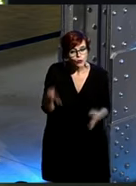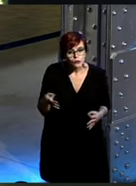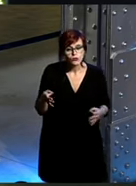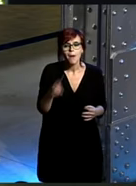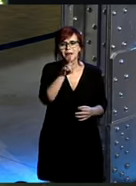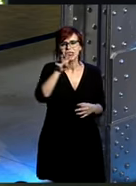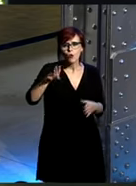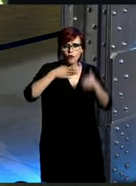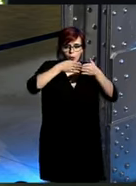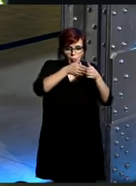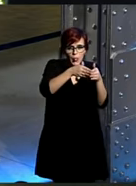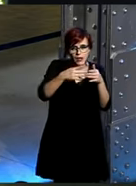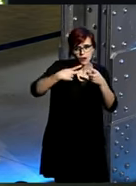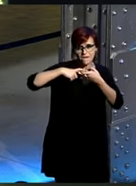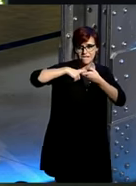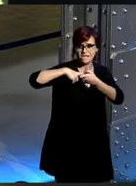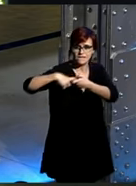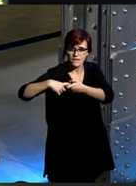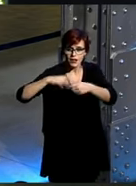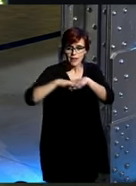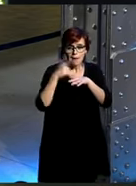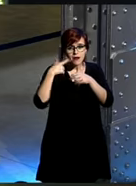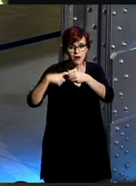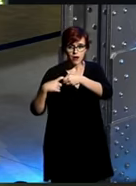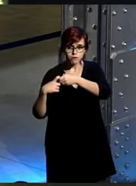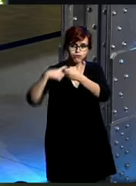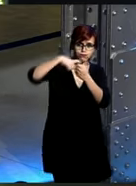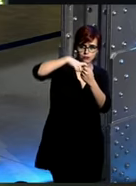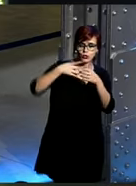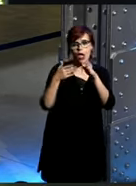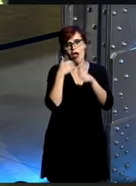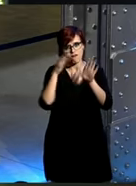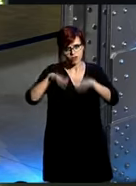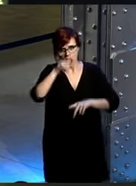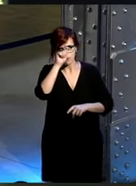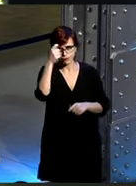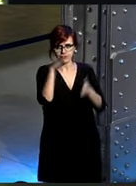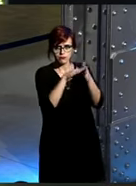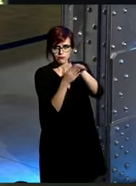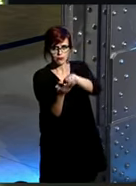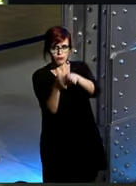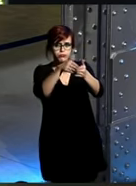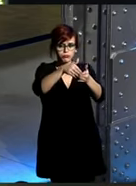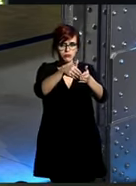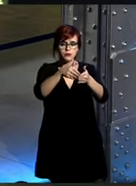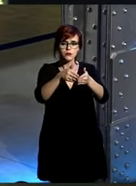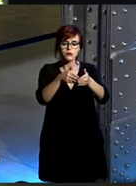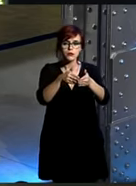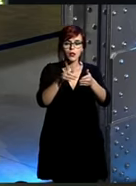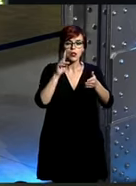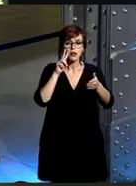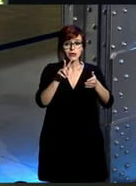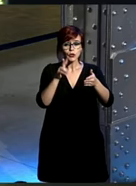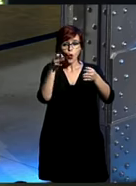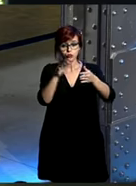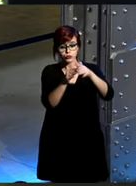24 remolcadores con unos tirantes de acero que no sabían si lo iban a poder enderezar. Bueno, lo enderezan el barco, ¿no? Y lo que se ve, cuando levantan el barco, es